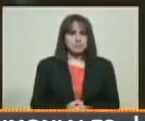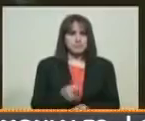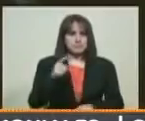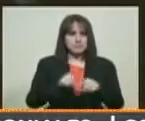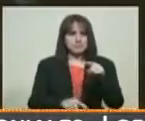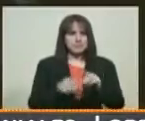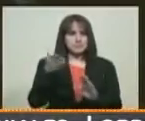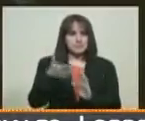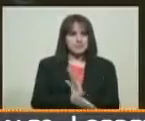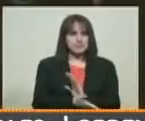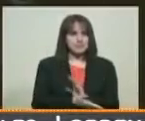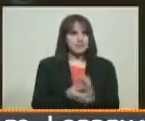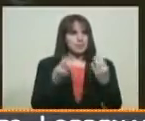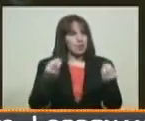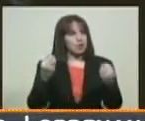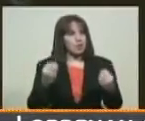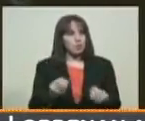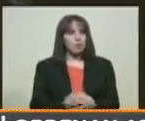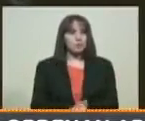Blanco.